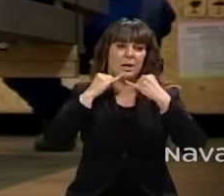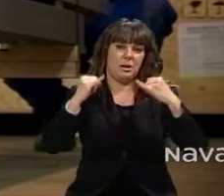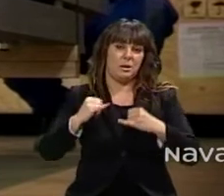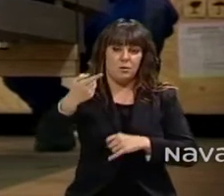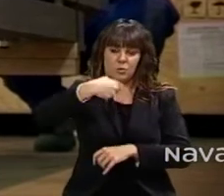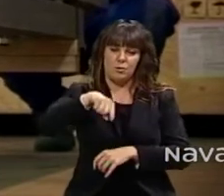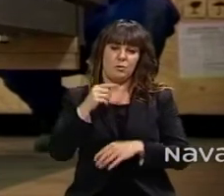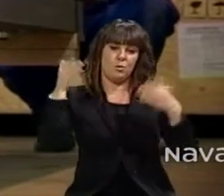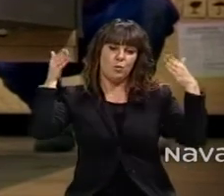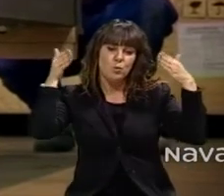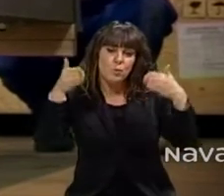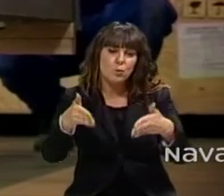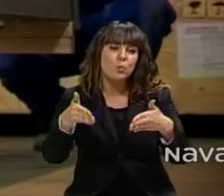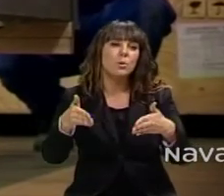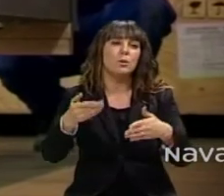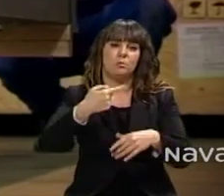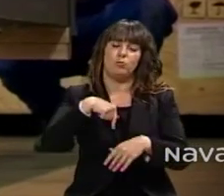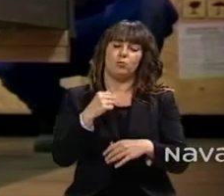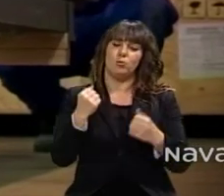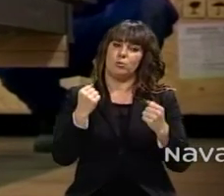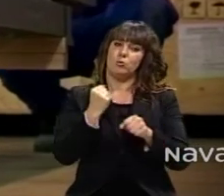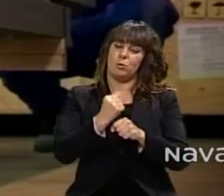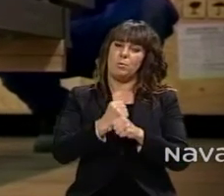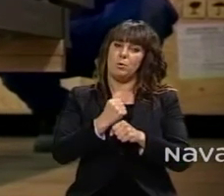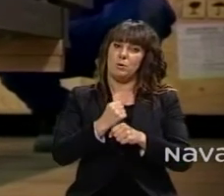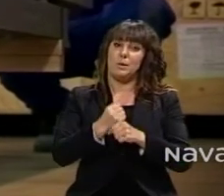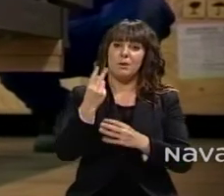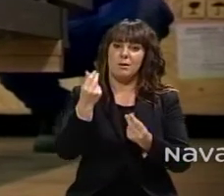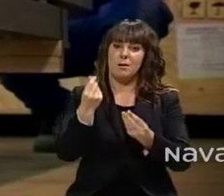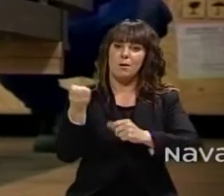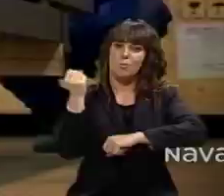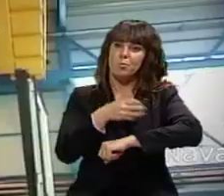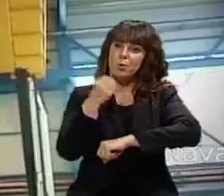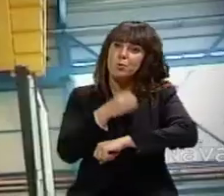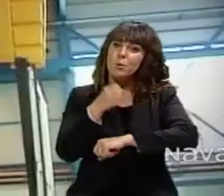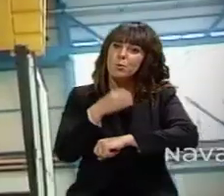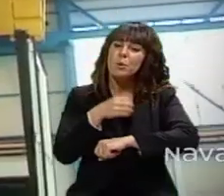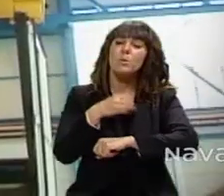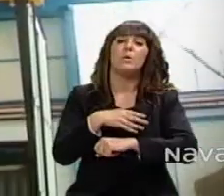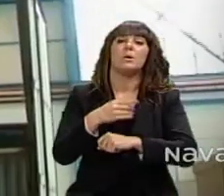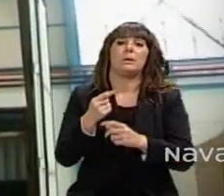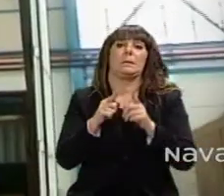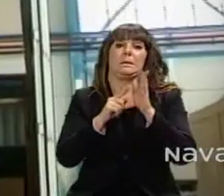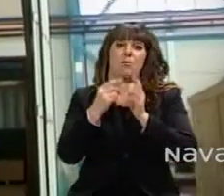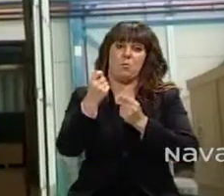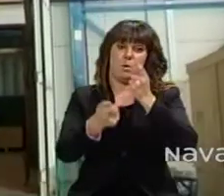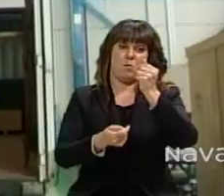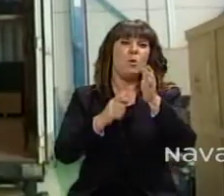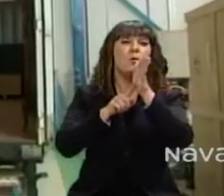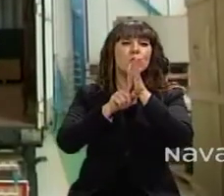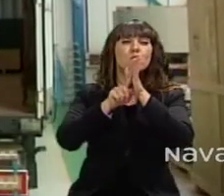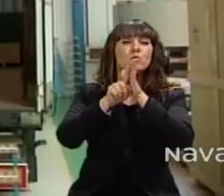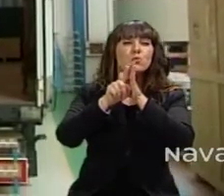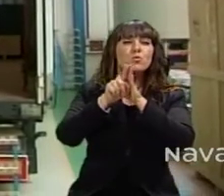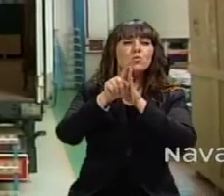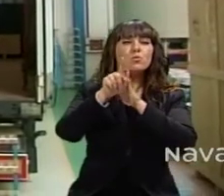que estamos trabajando fuertemente y en los que estamos invirtiendo y en los que se está creciendo y haciendo muchísimo esfuerzo